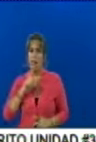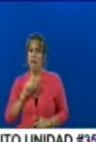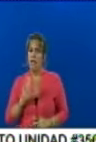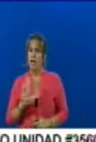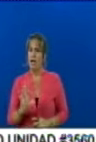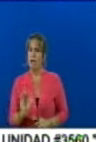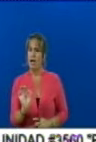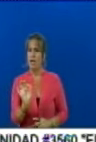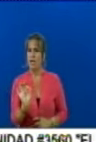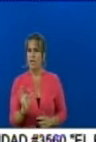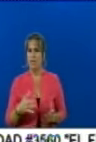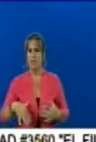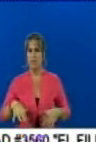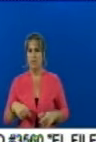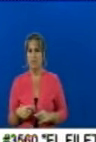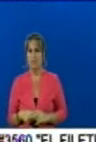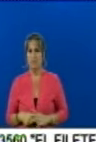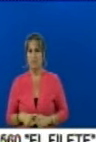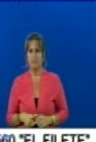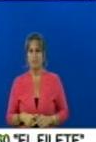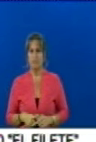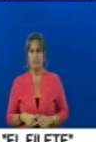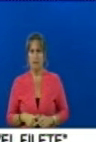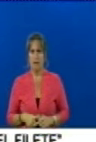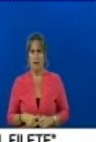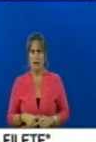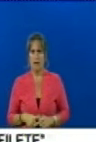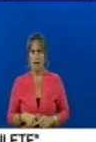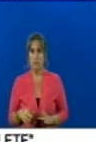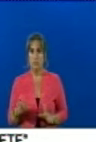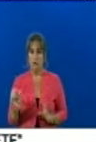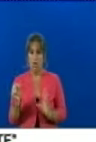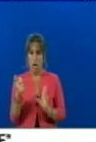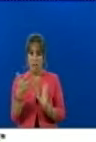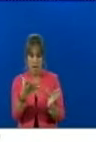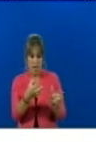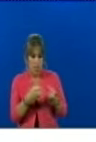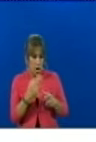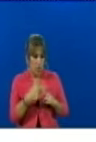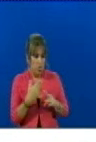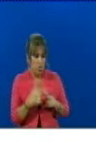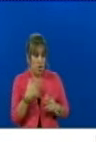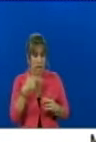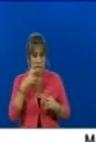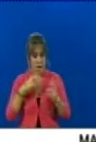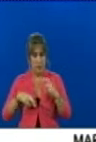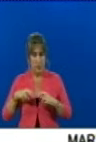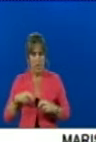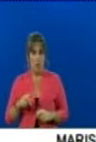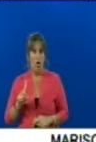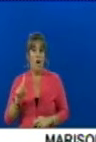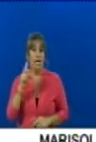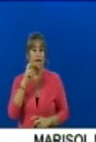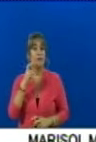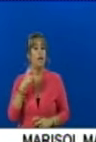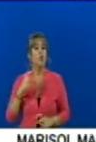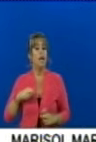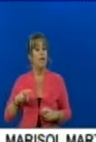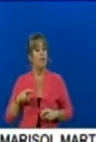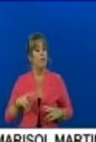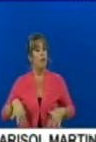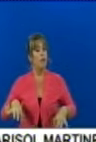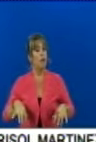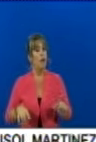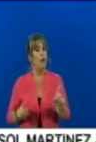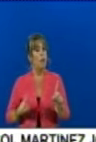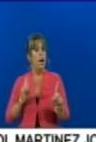puntual esa situación. ¿Y el caso de Yervinia? Ajá, nos lo llevamos y lo revisamos. Es importante que se revisen cada una de estas situaciones